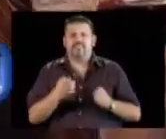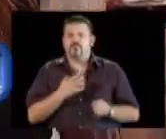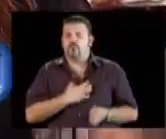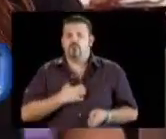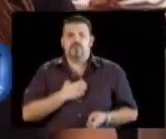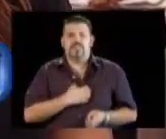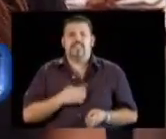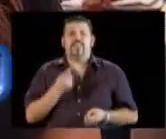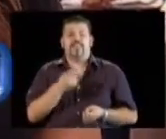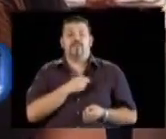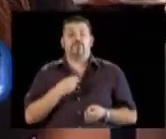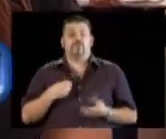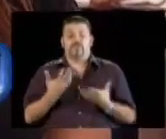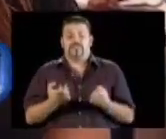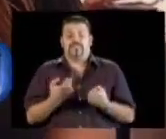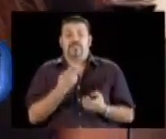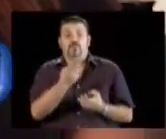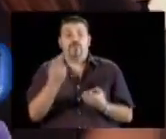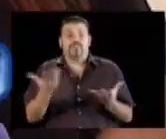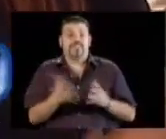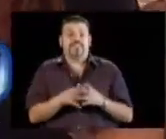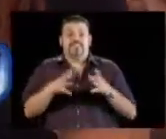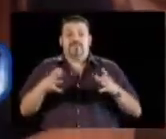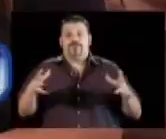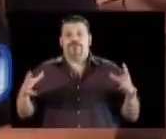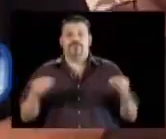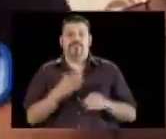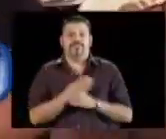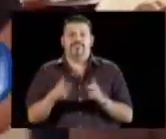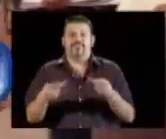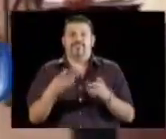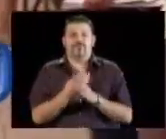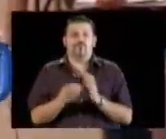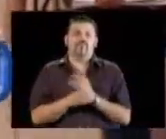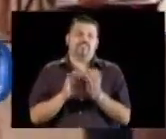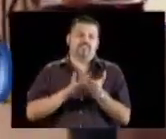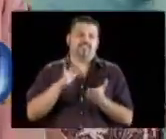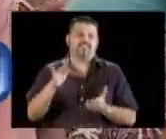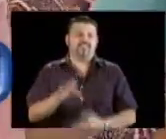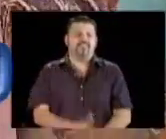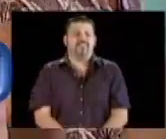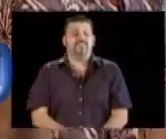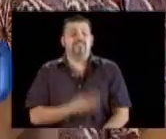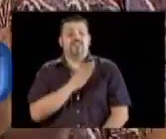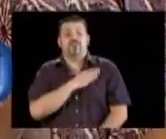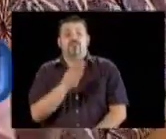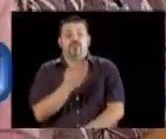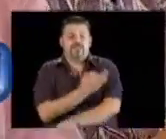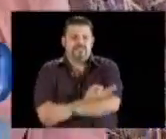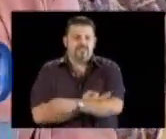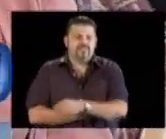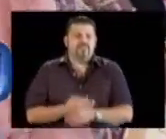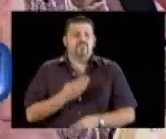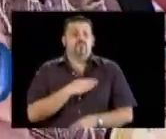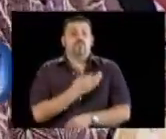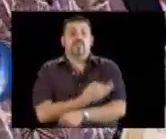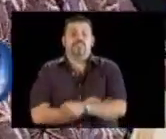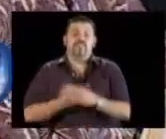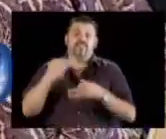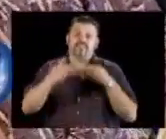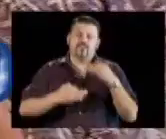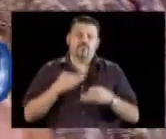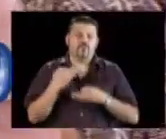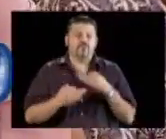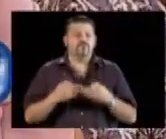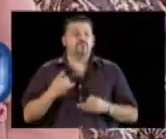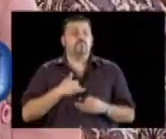ya esté en el mercado. Gracias. Gracias. 3. Buenas tardes. Buenas tardes a todos.